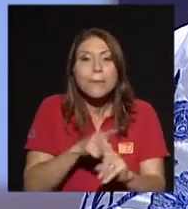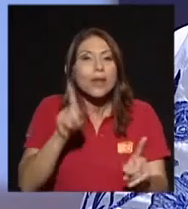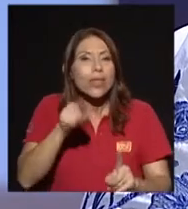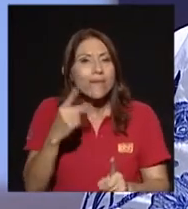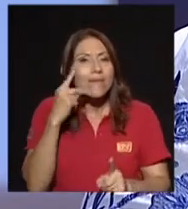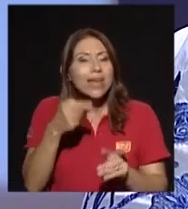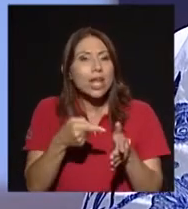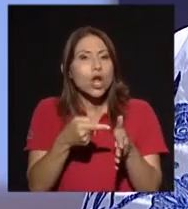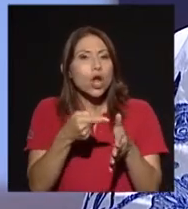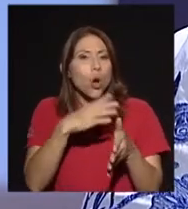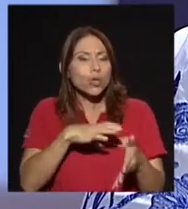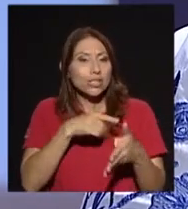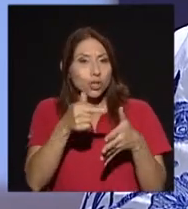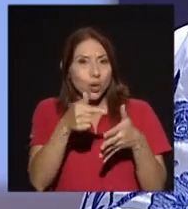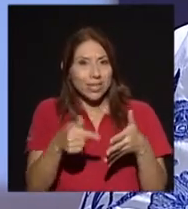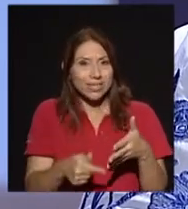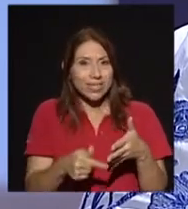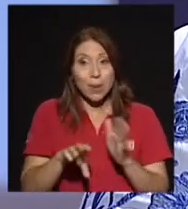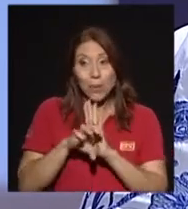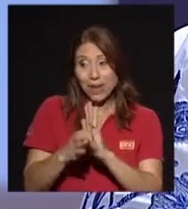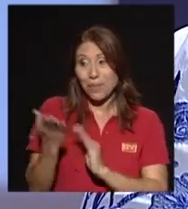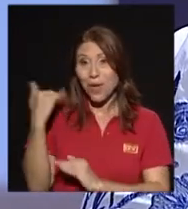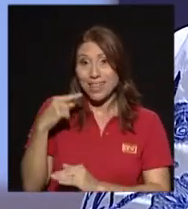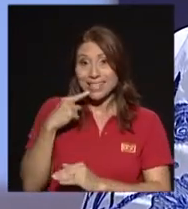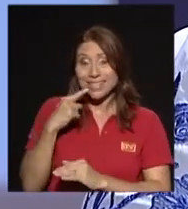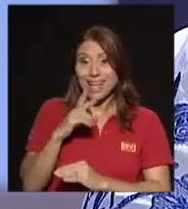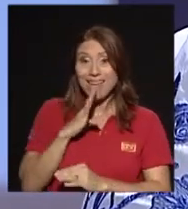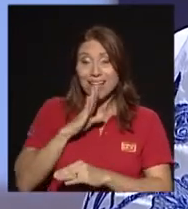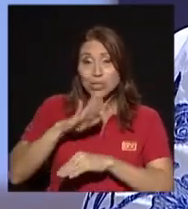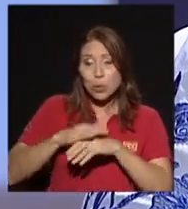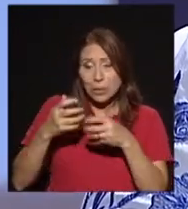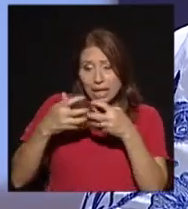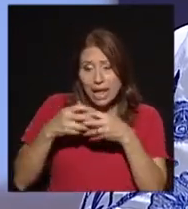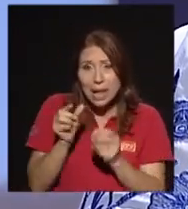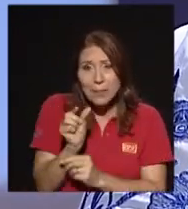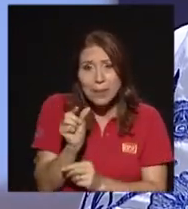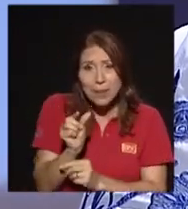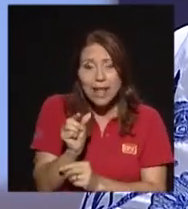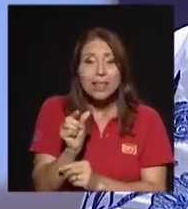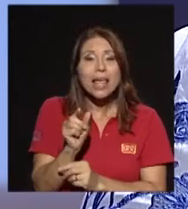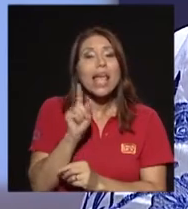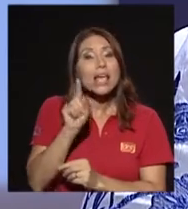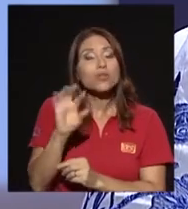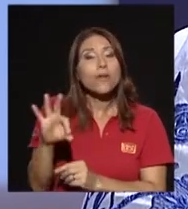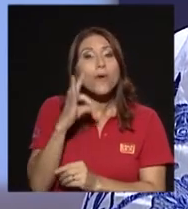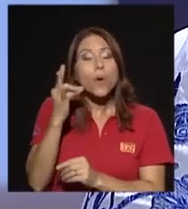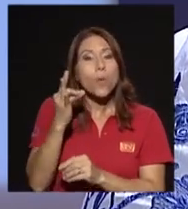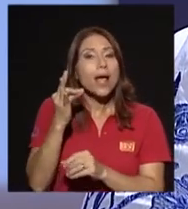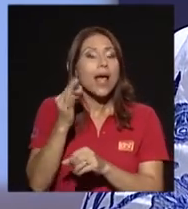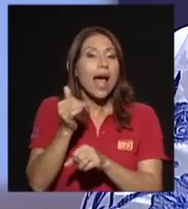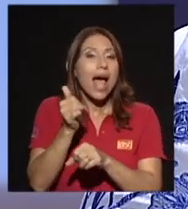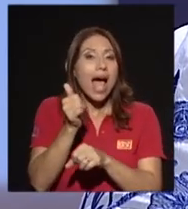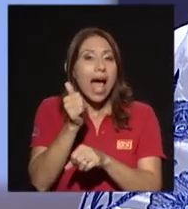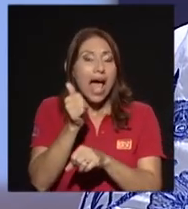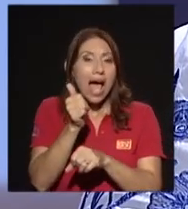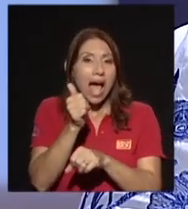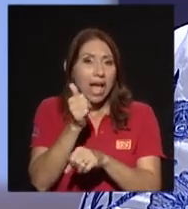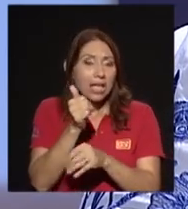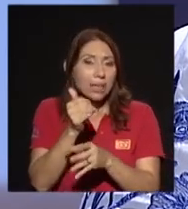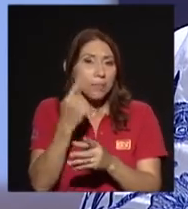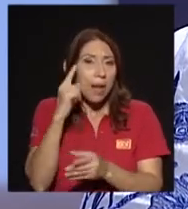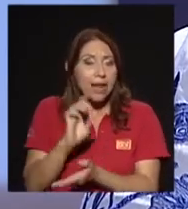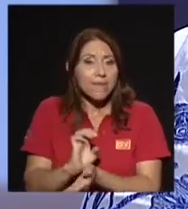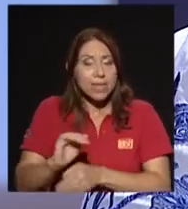facilitan. Por ejemplo, el implante que le comentábamos antes es un método anticonceptivo que tiene gran efectividad y de